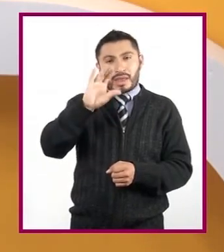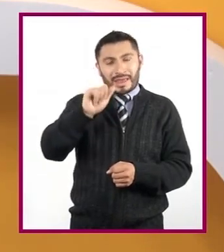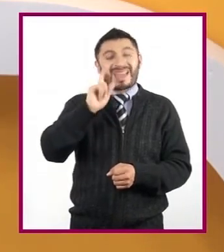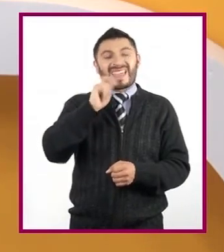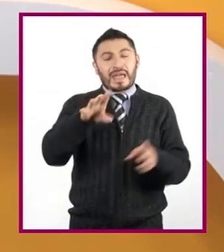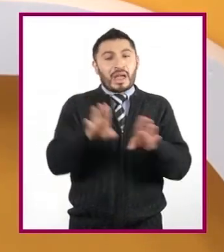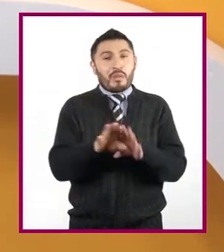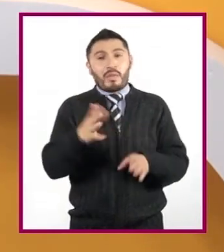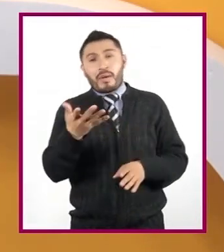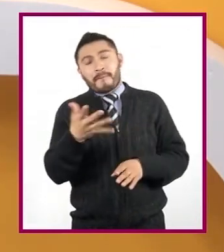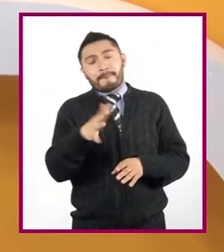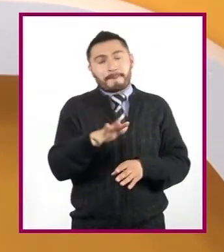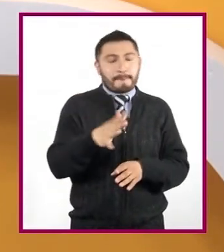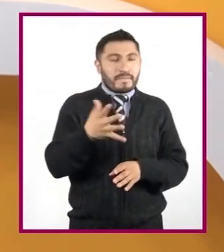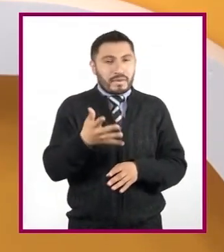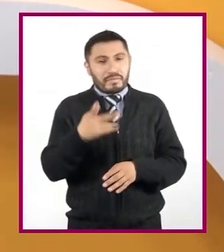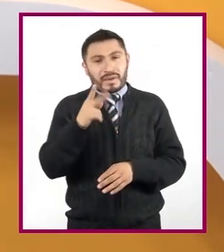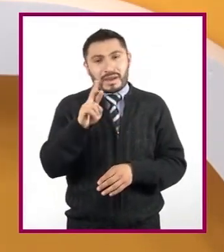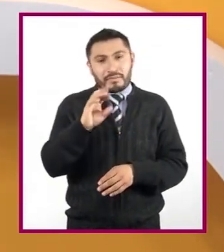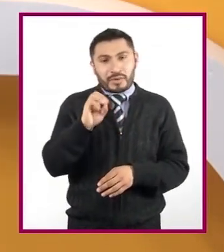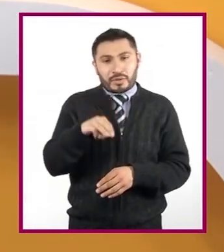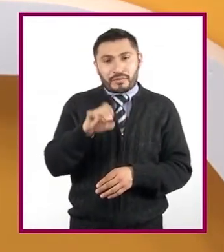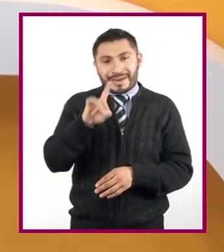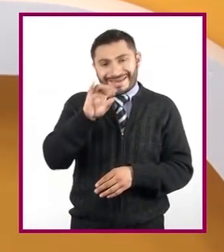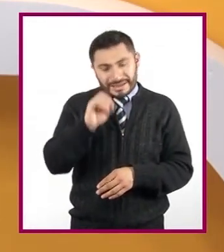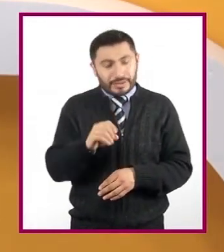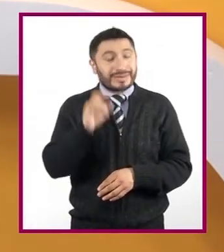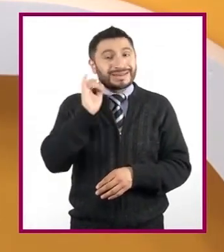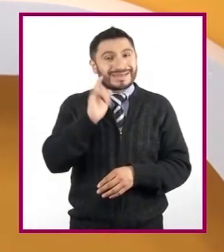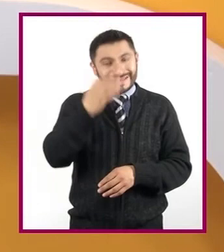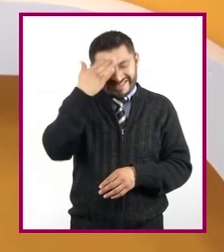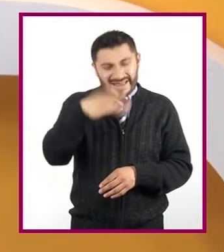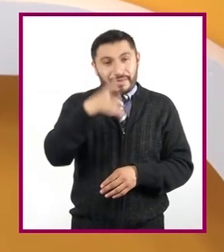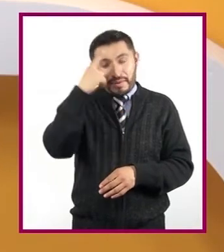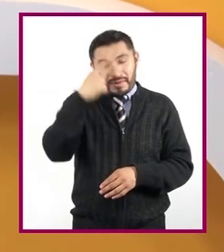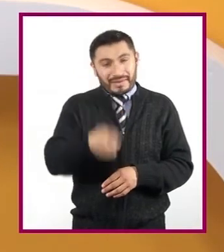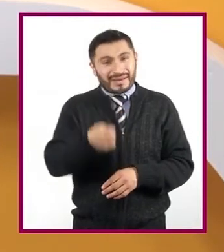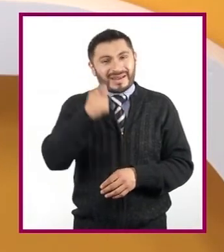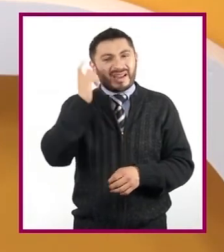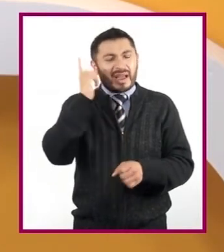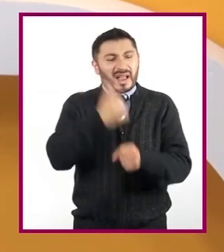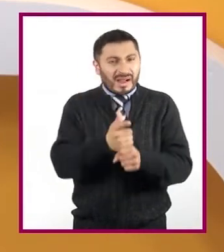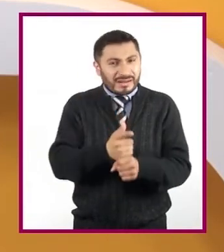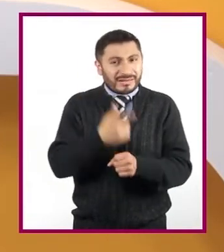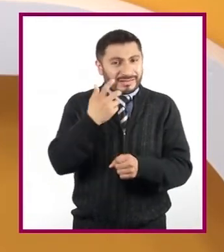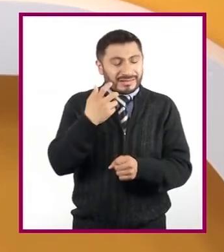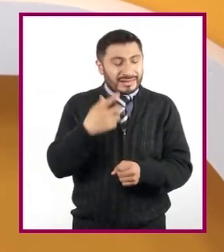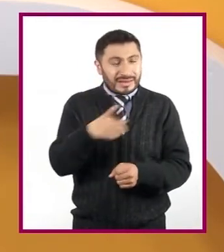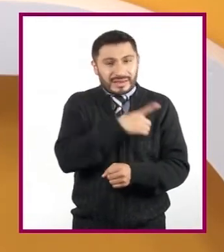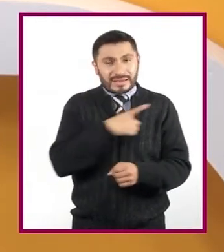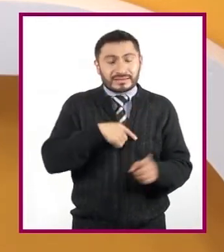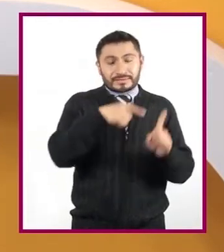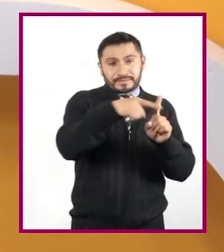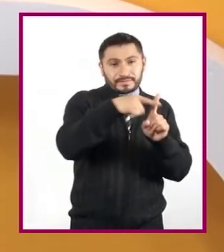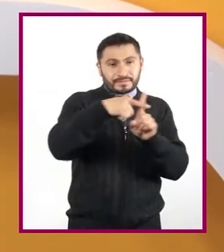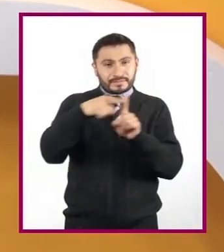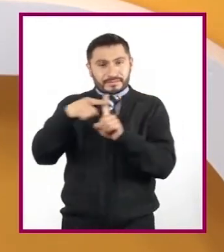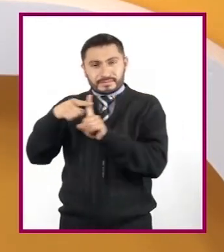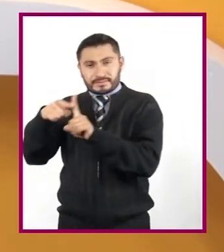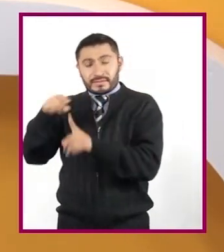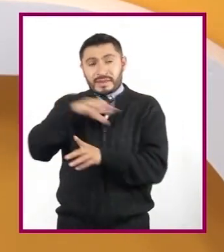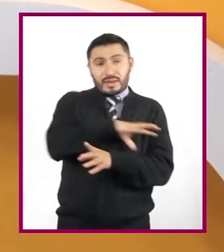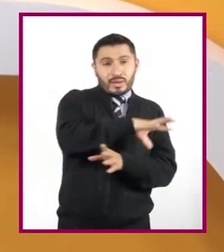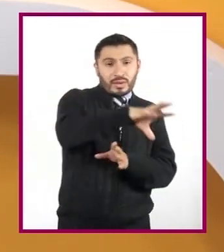promedio. Ya sabemos que para calcular la media aritmética se deben sumar todos los datos de la muestra